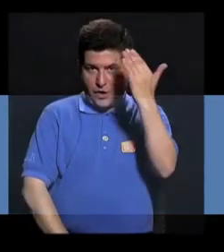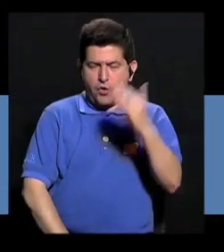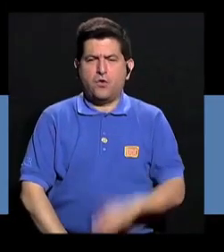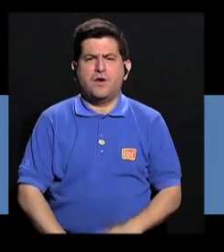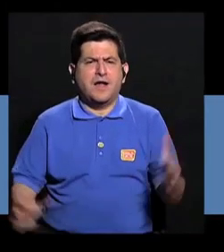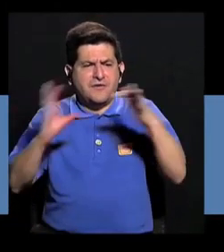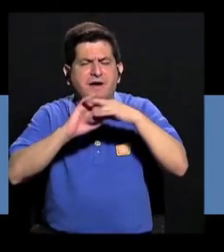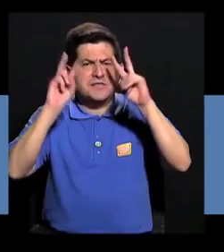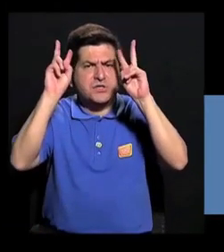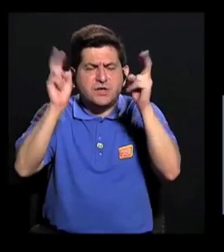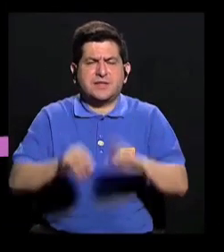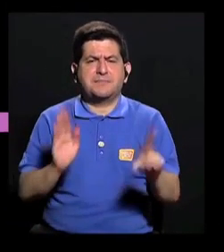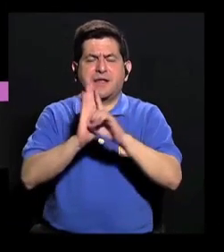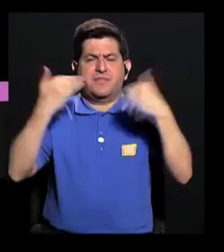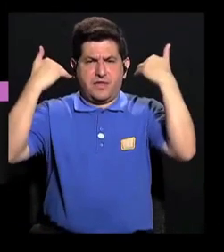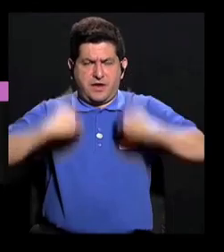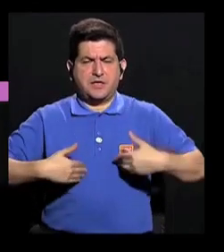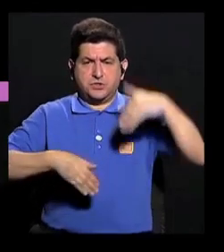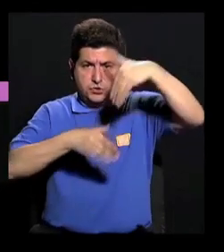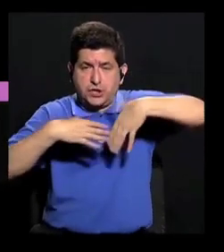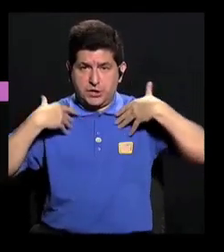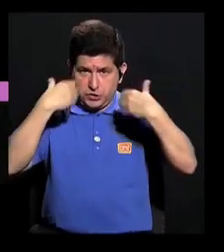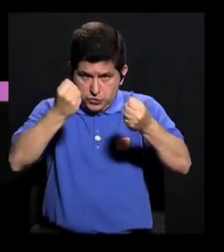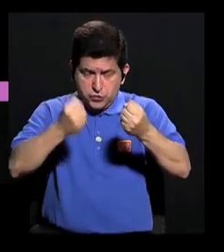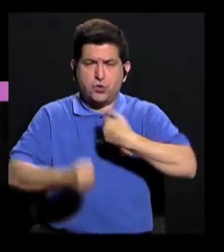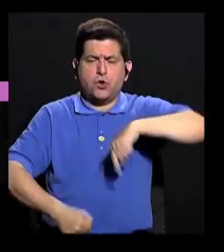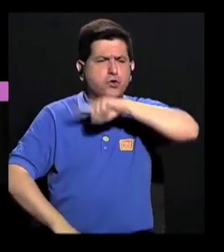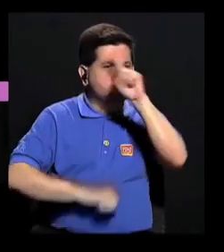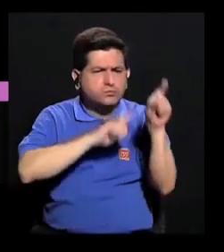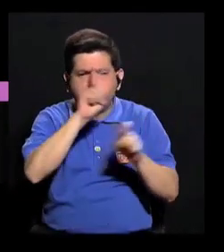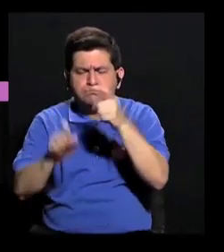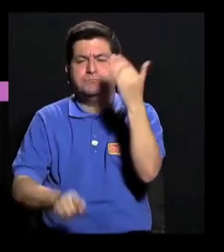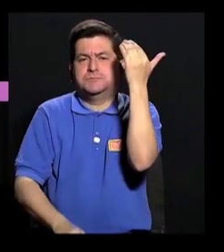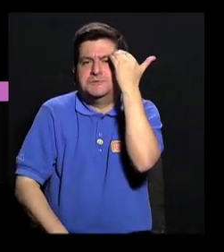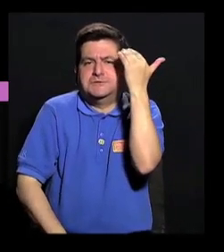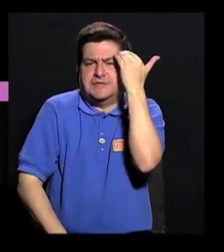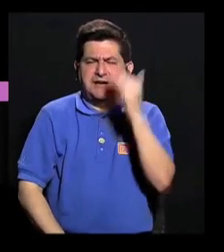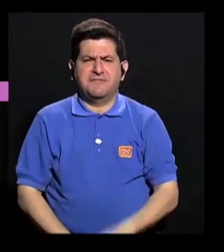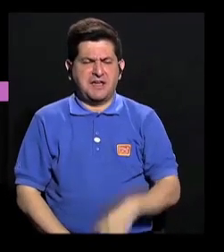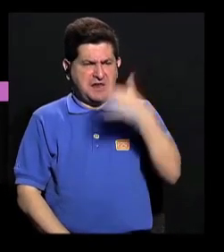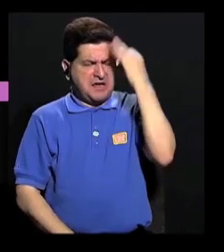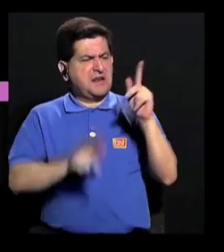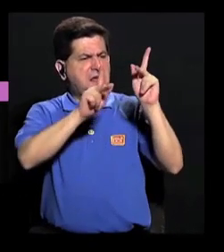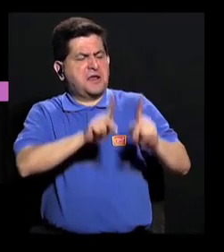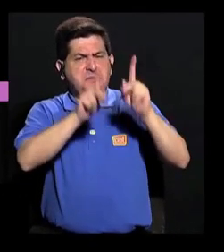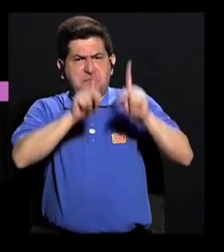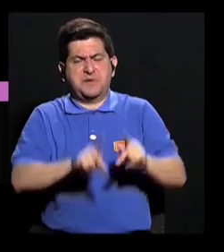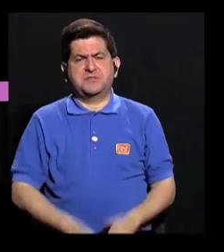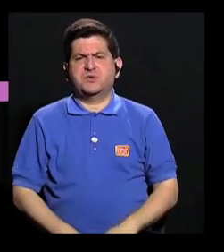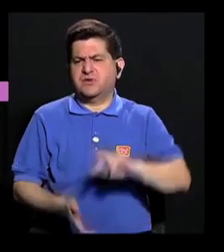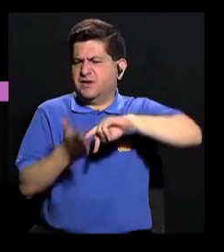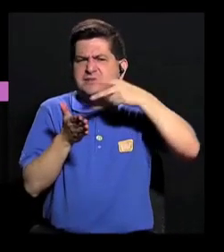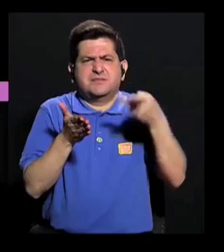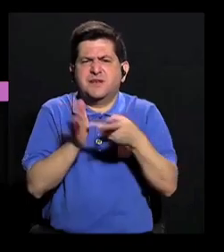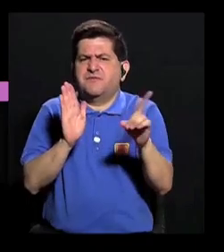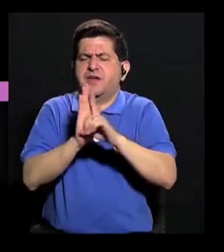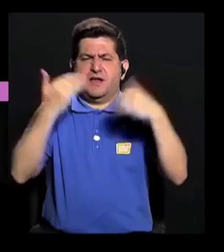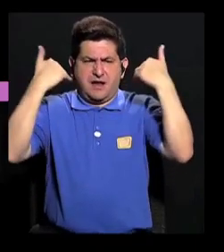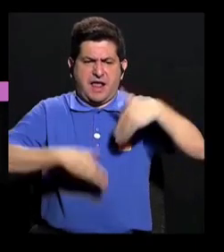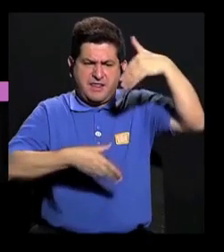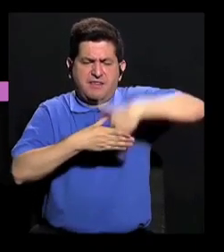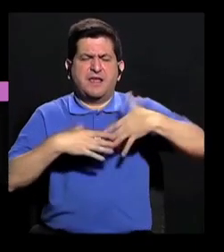Hola, a propósito del tema de derechos humanos en salud, hicimos un sondeo para conocer qué creen algunas personas que